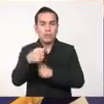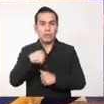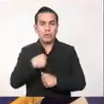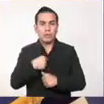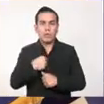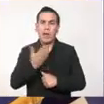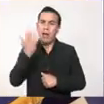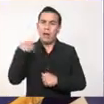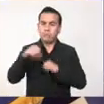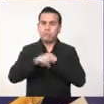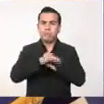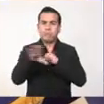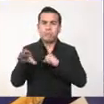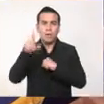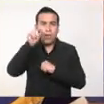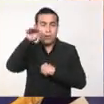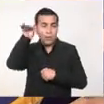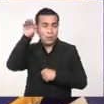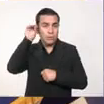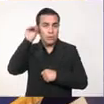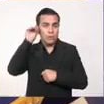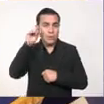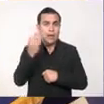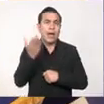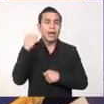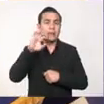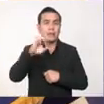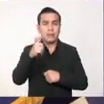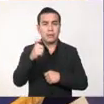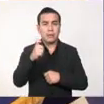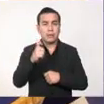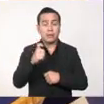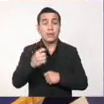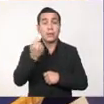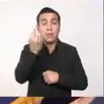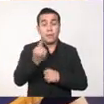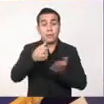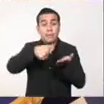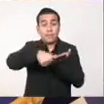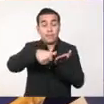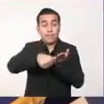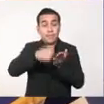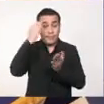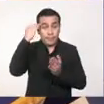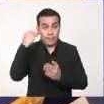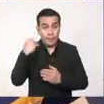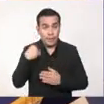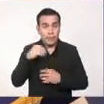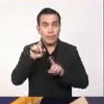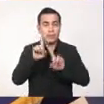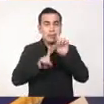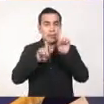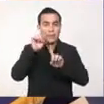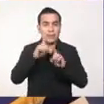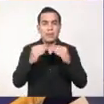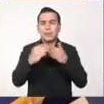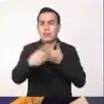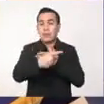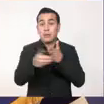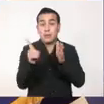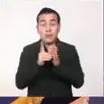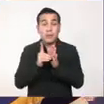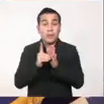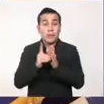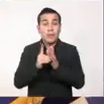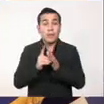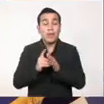donde estaba la exalcaldesa, hasta hace 3 días, alcaldesa de Santa Ana, fue diputada de la Asamblea Legislativa, hermana